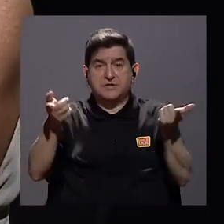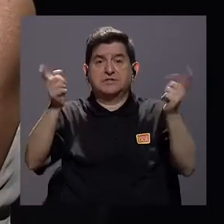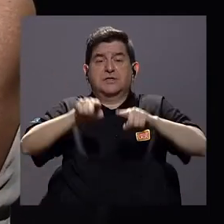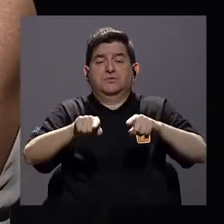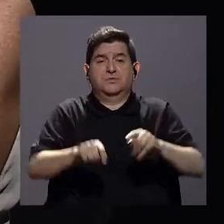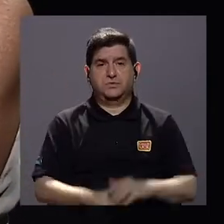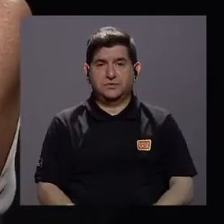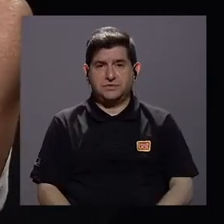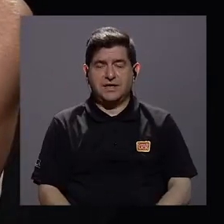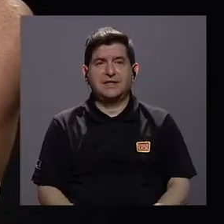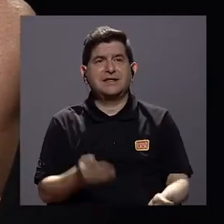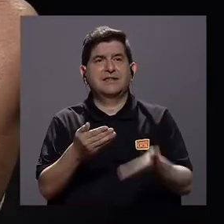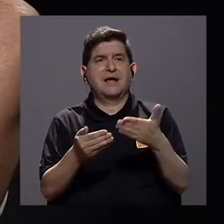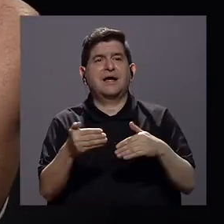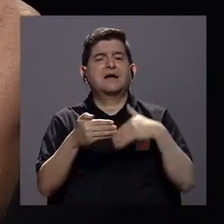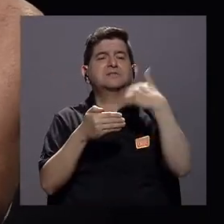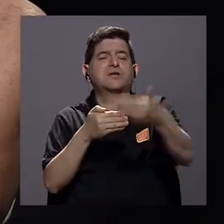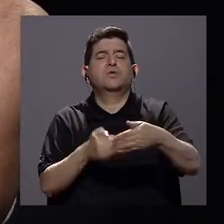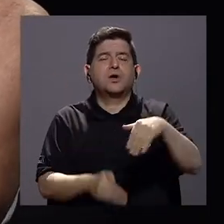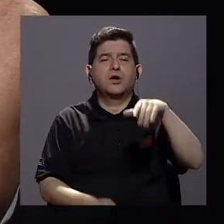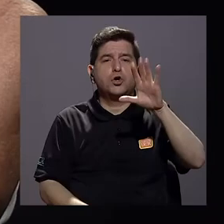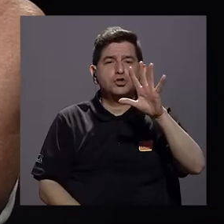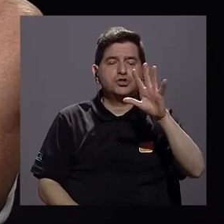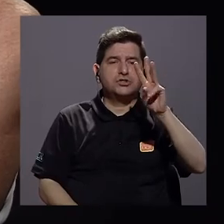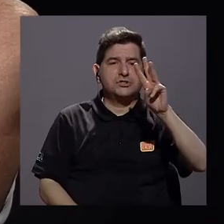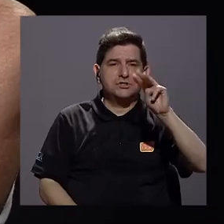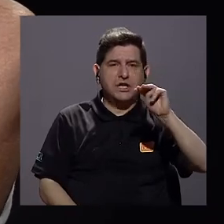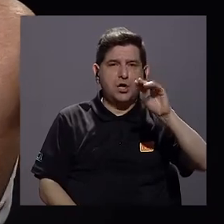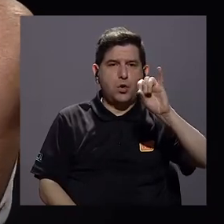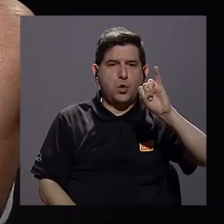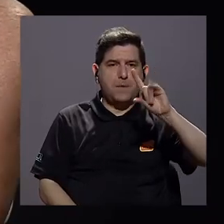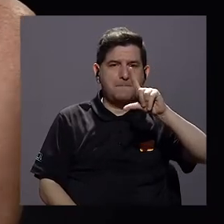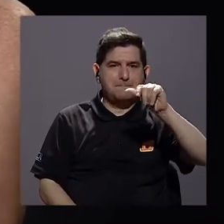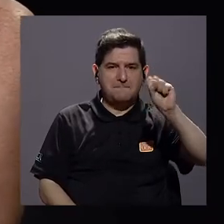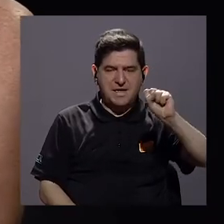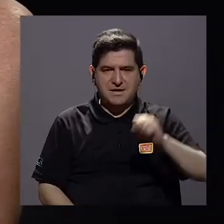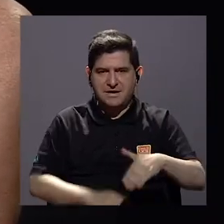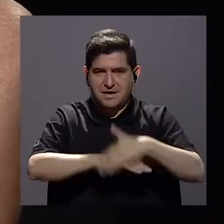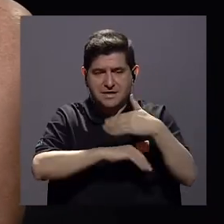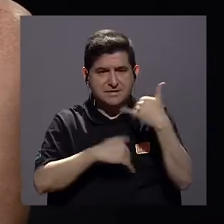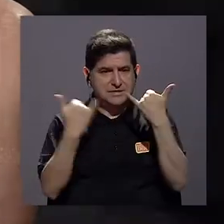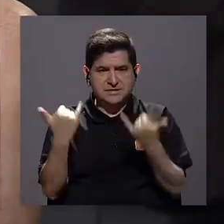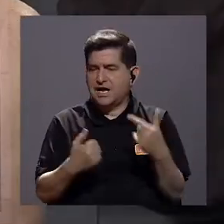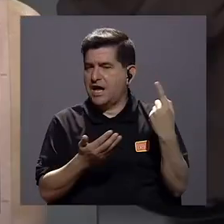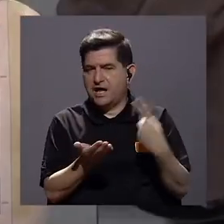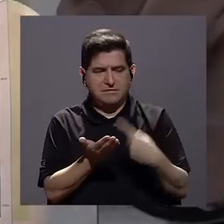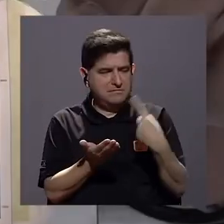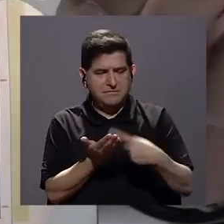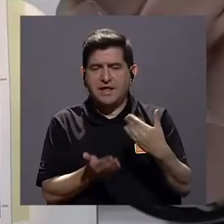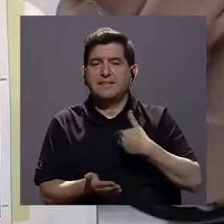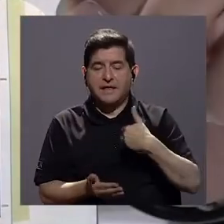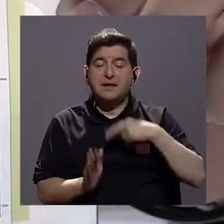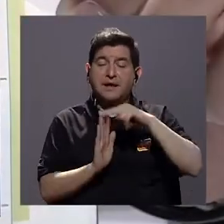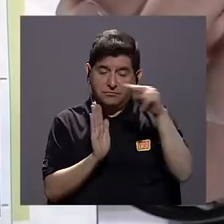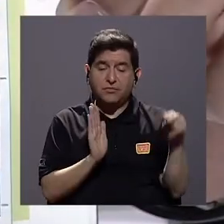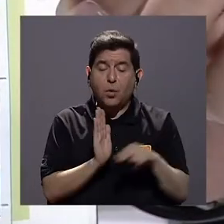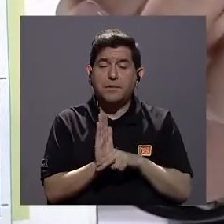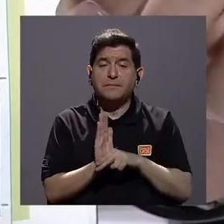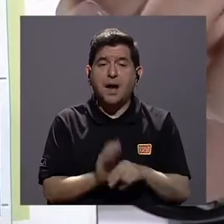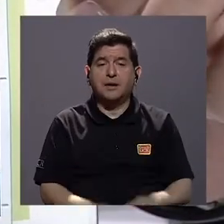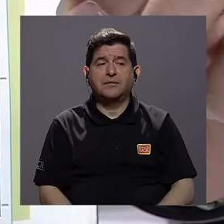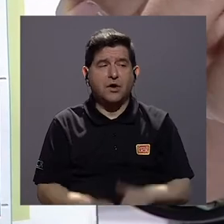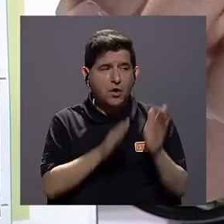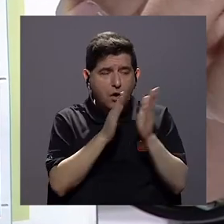allá casi de los 5 millas de la costa, ¿verdad? Eso ya no es un debate en este país porque ya tenemos la normativa